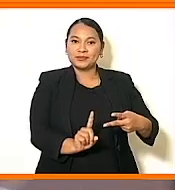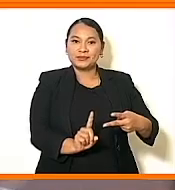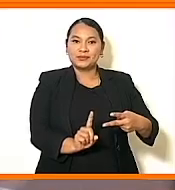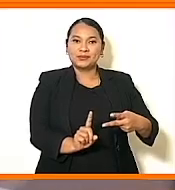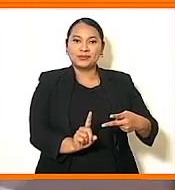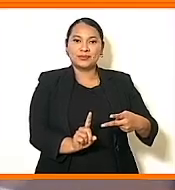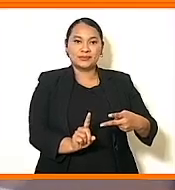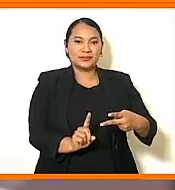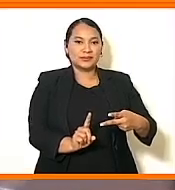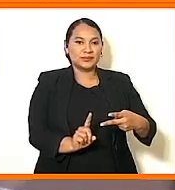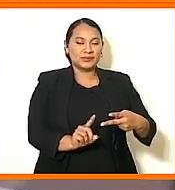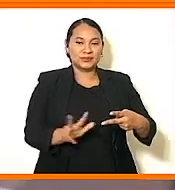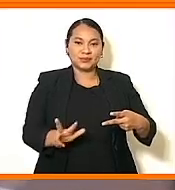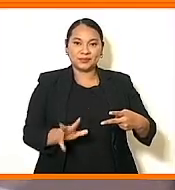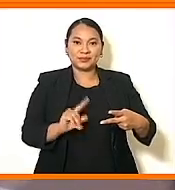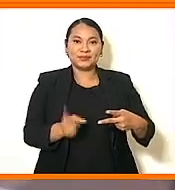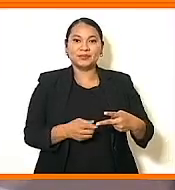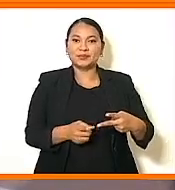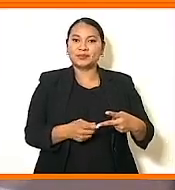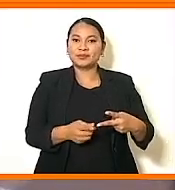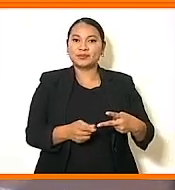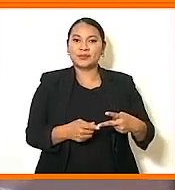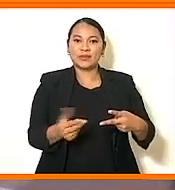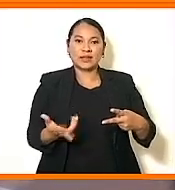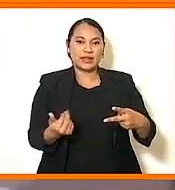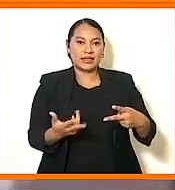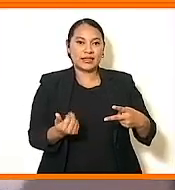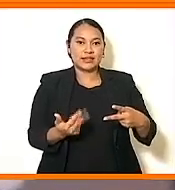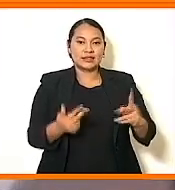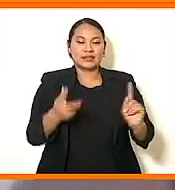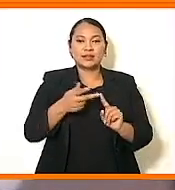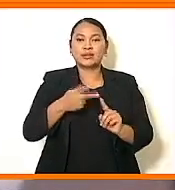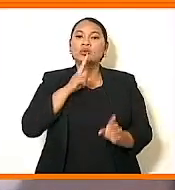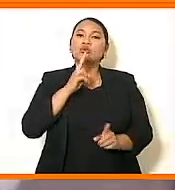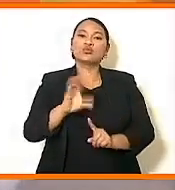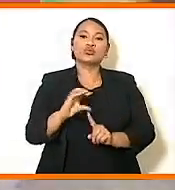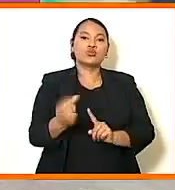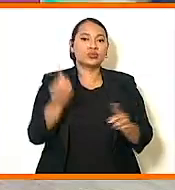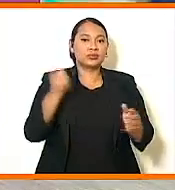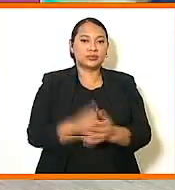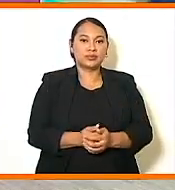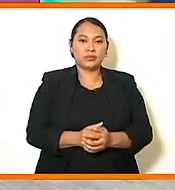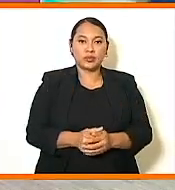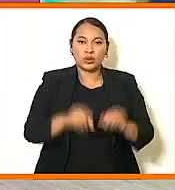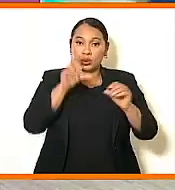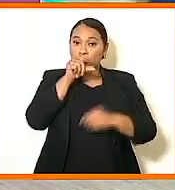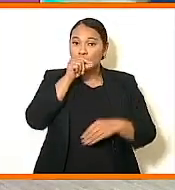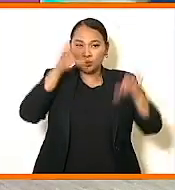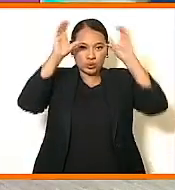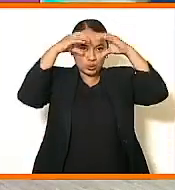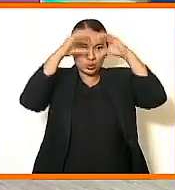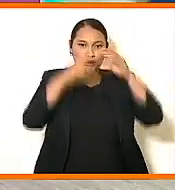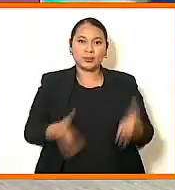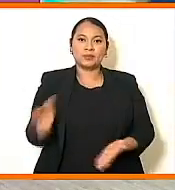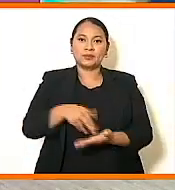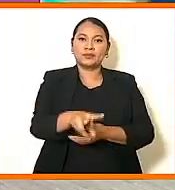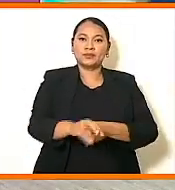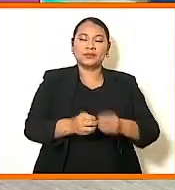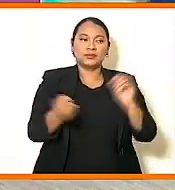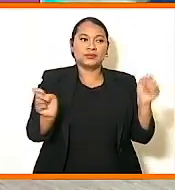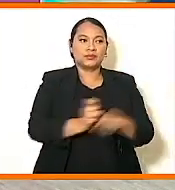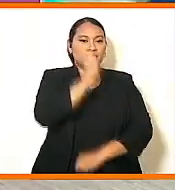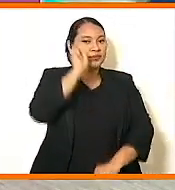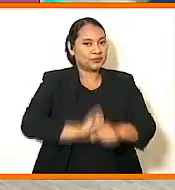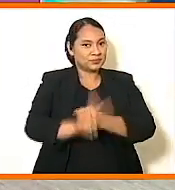dígito. 3, segundo número ganador es el 13 con su catrachada lechuza. Con mucho gusto repito, tus dos números favorecidos